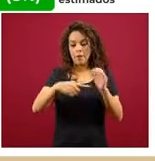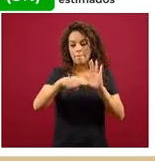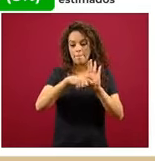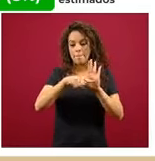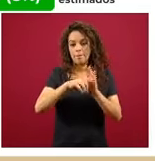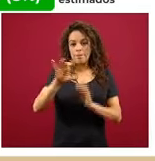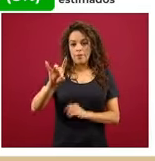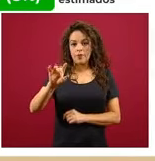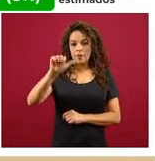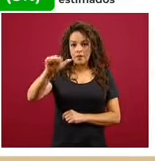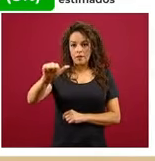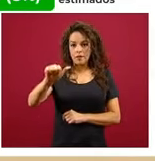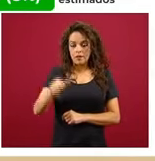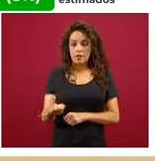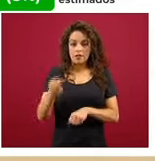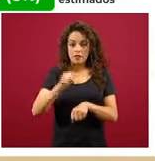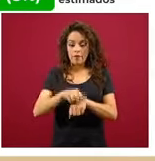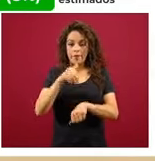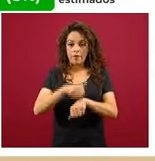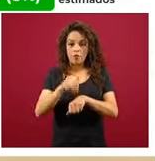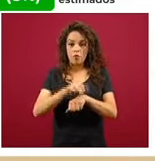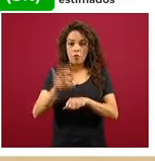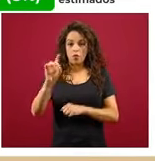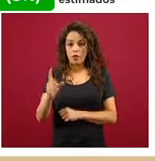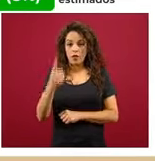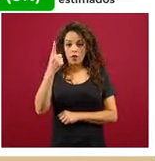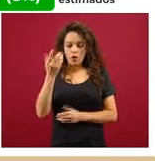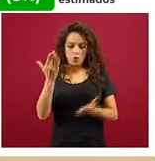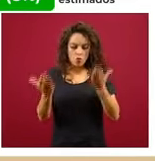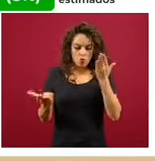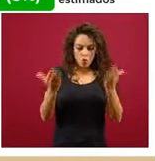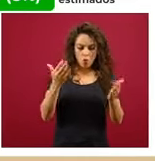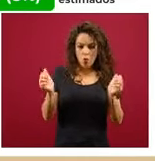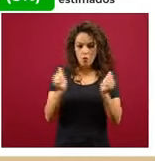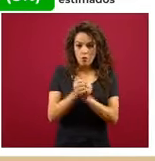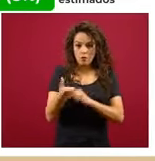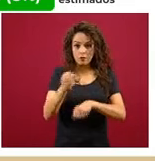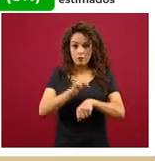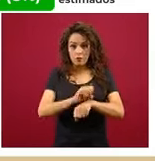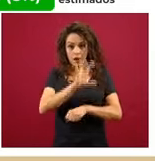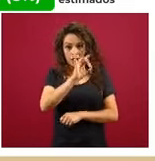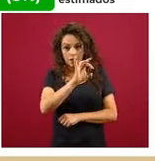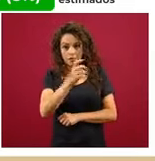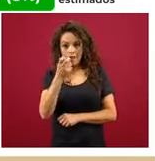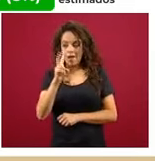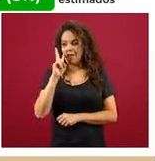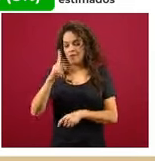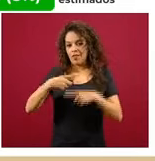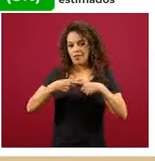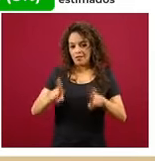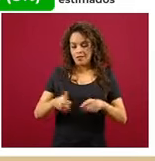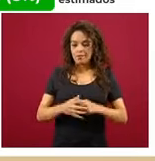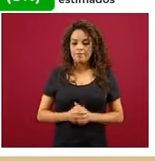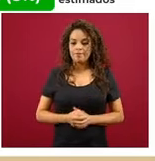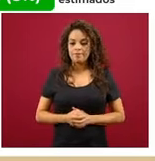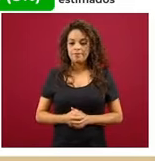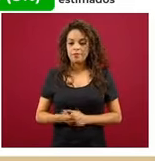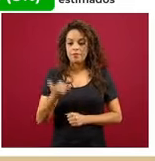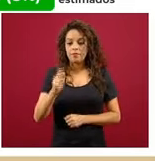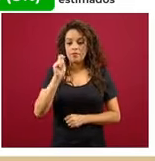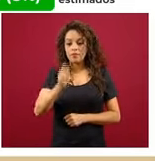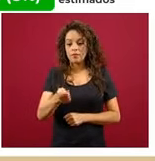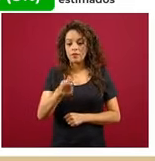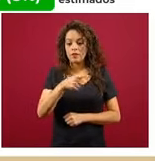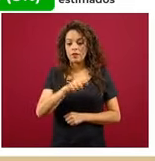semana 31 en comparación a la 30, y nuestro indicador de casos activos estimados lo tuvimos prácticamente toda